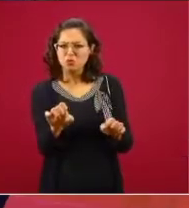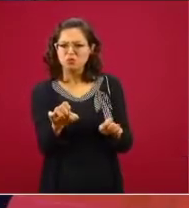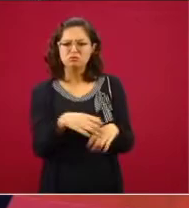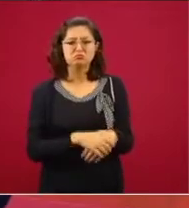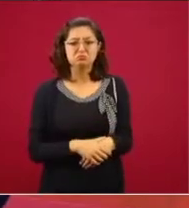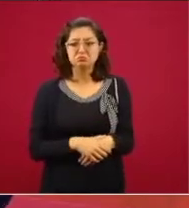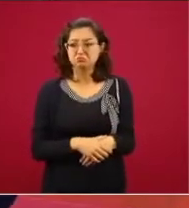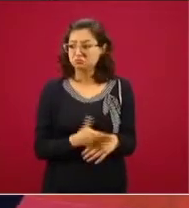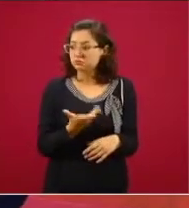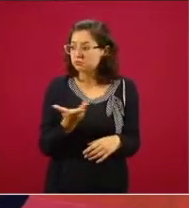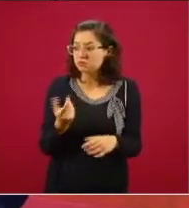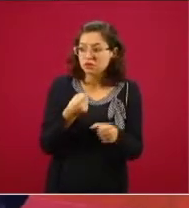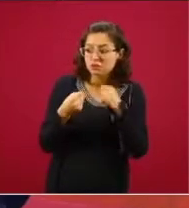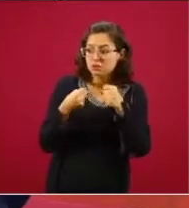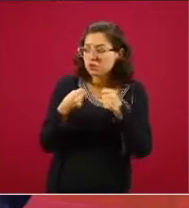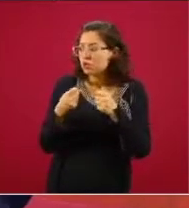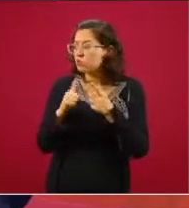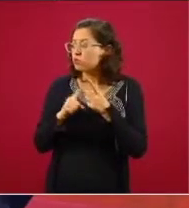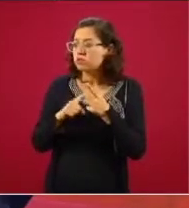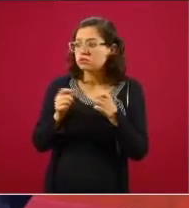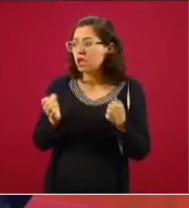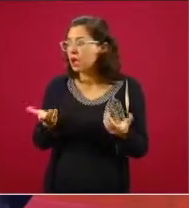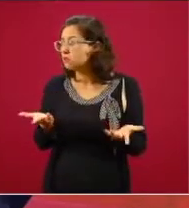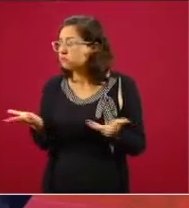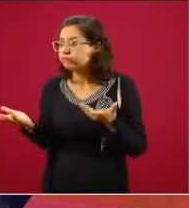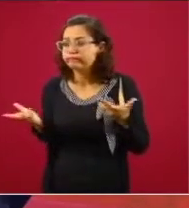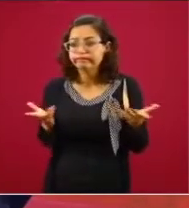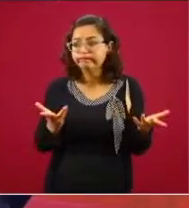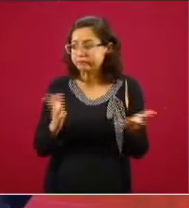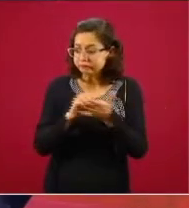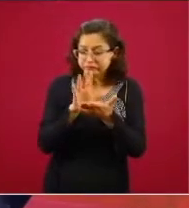¿Dónde están los reportajes?